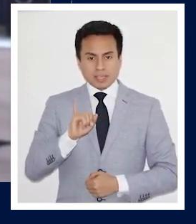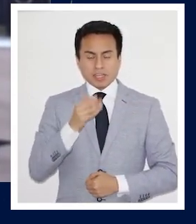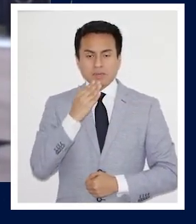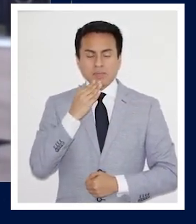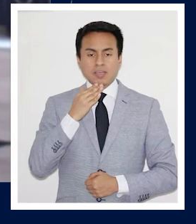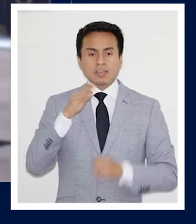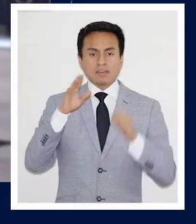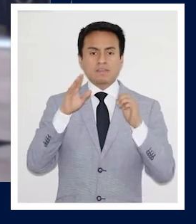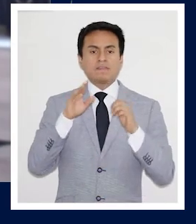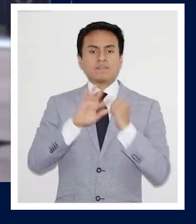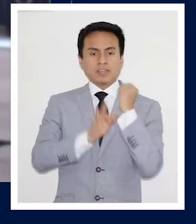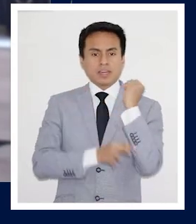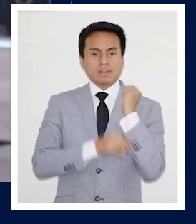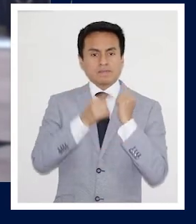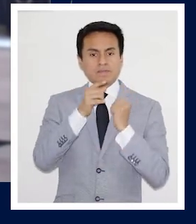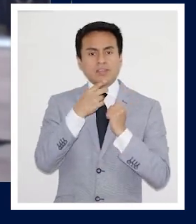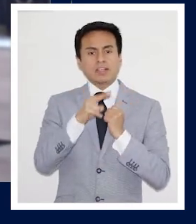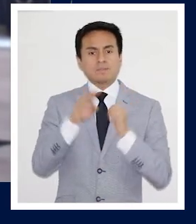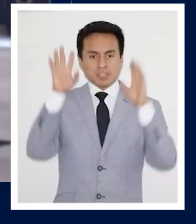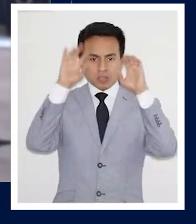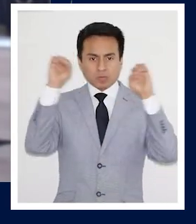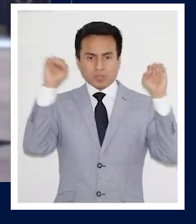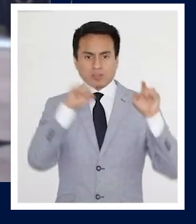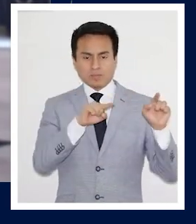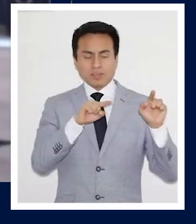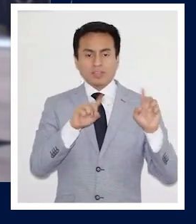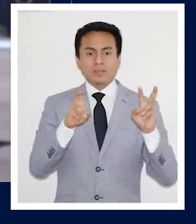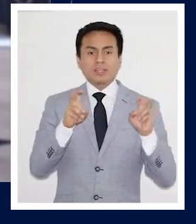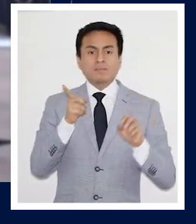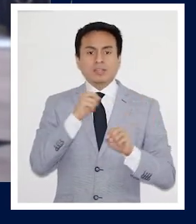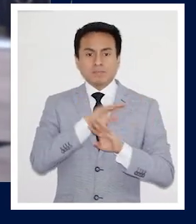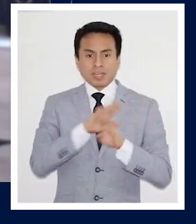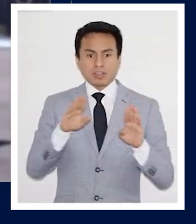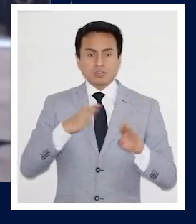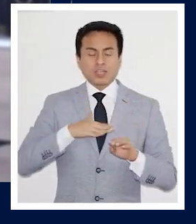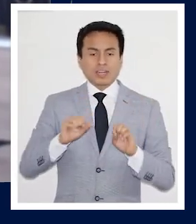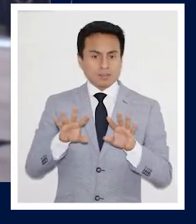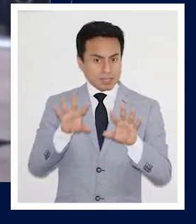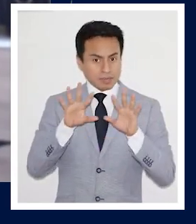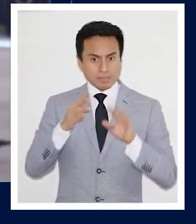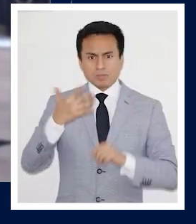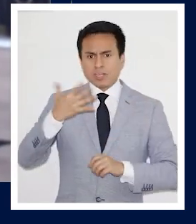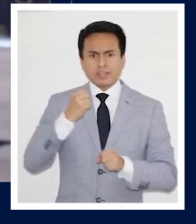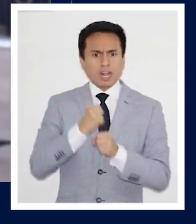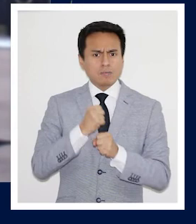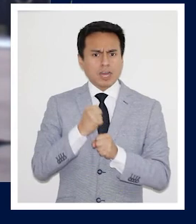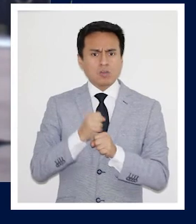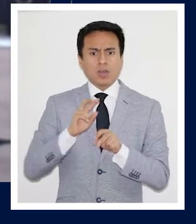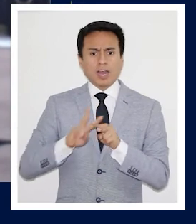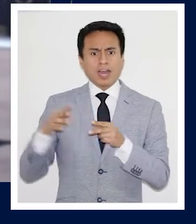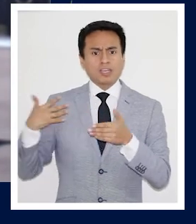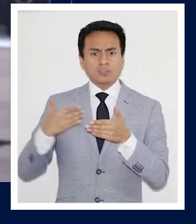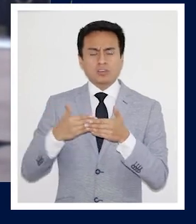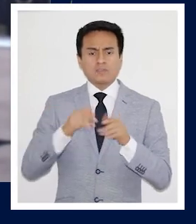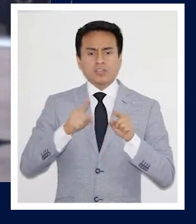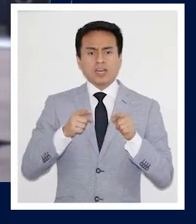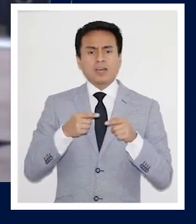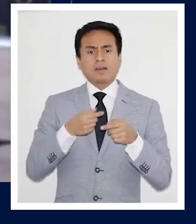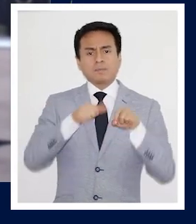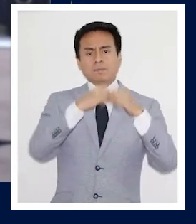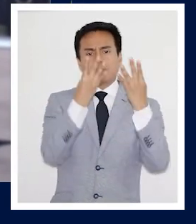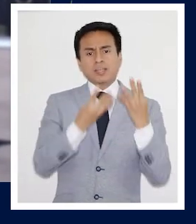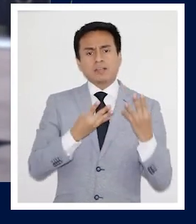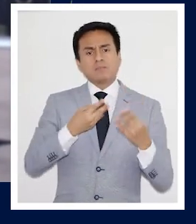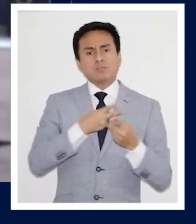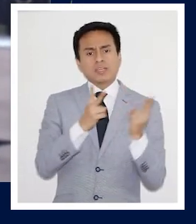policía de investigaciones y los fiscales y las fiscales del Ministerio Público. Sobre esto, y para ir terminando, me gustaría relevar el importante trabajo que ha llevado adelante la